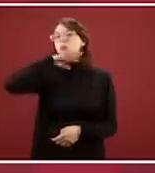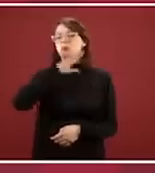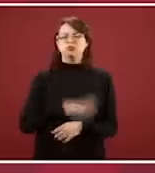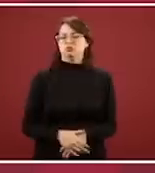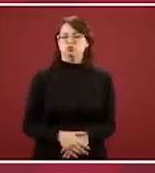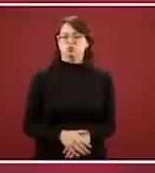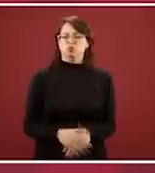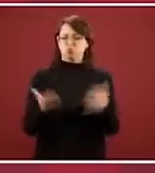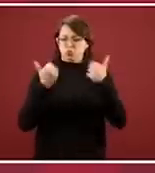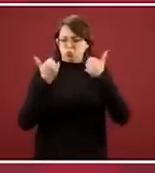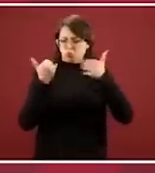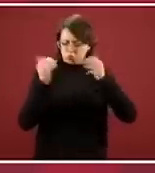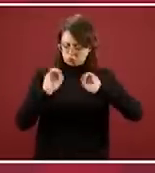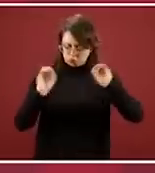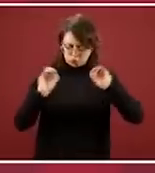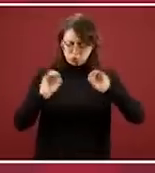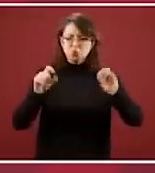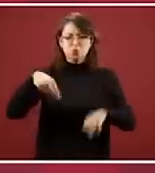Nada de eso había.